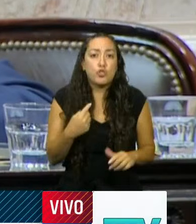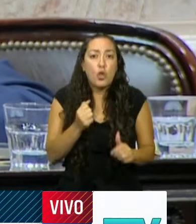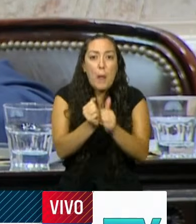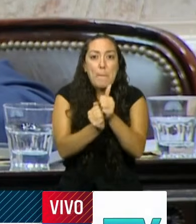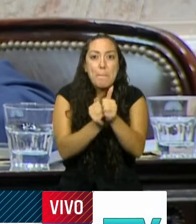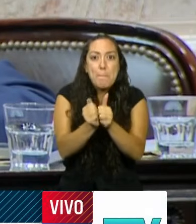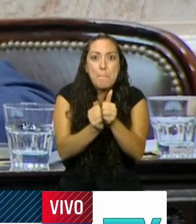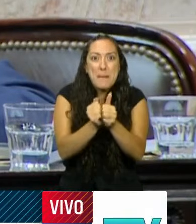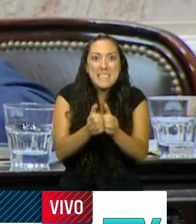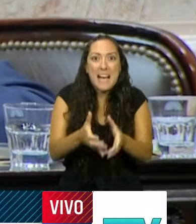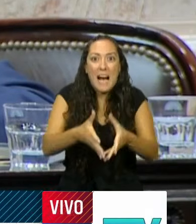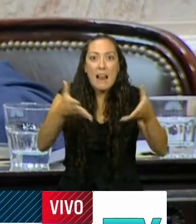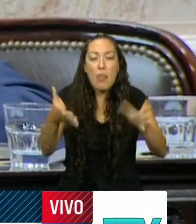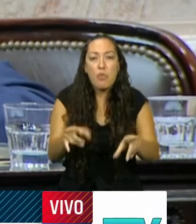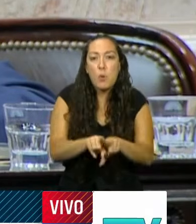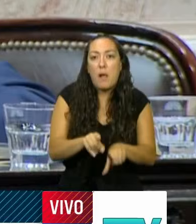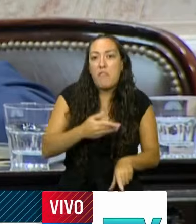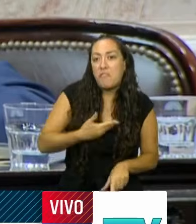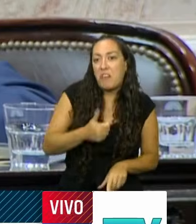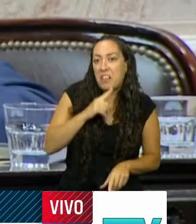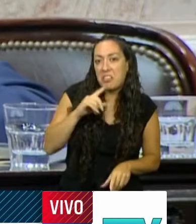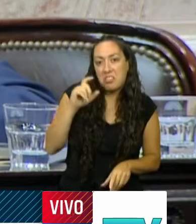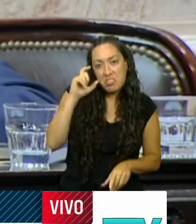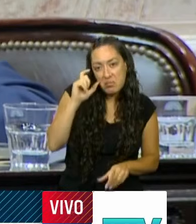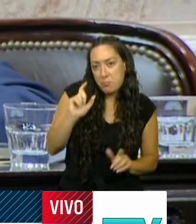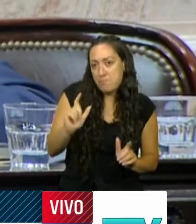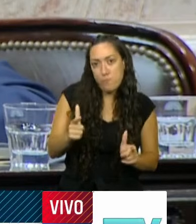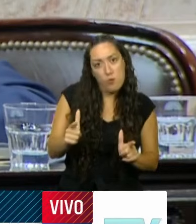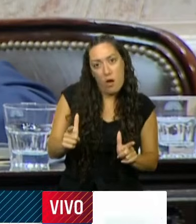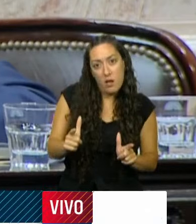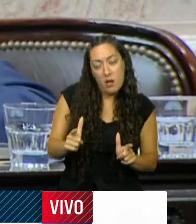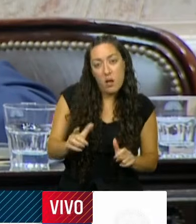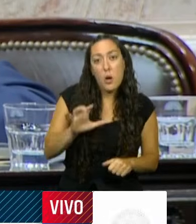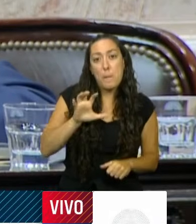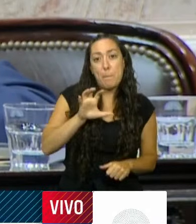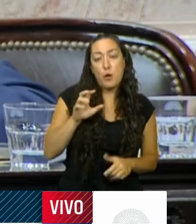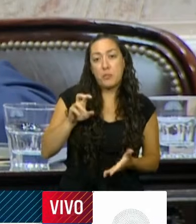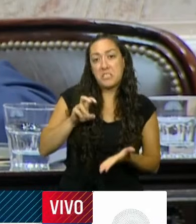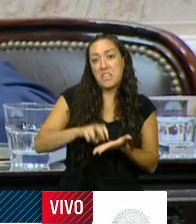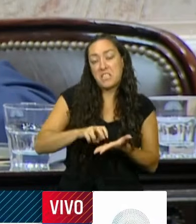empresa como FATE. Uno puede recorrer la provincia de